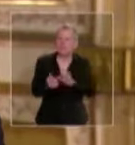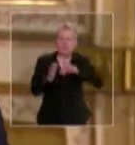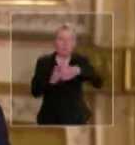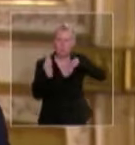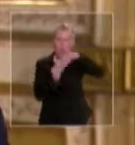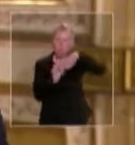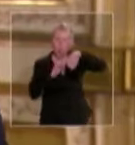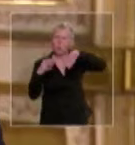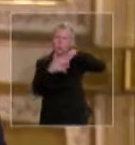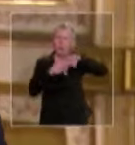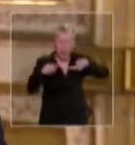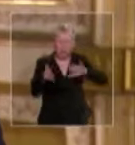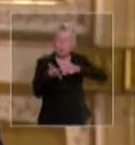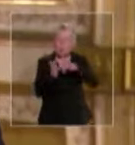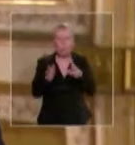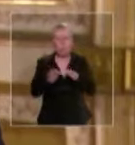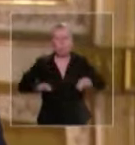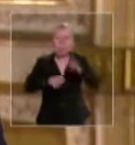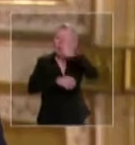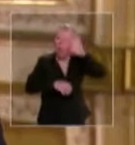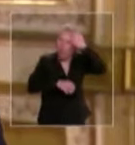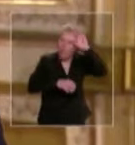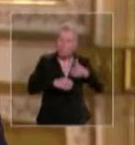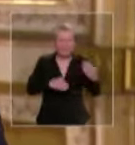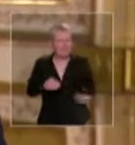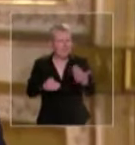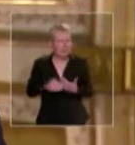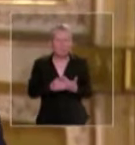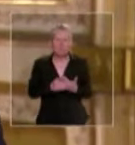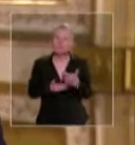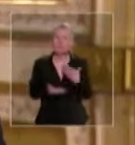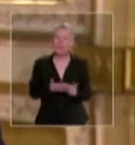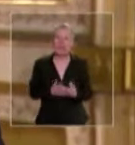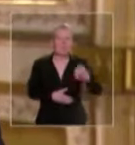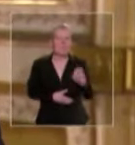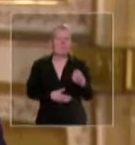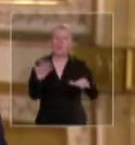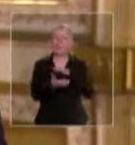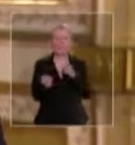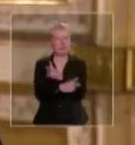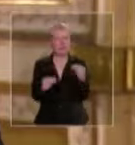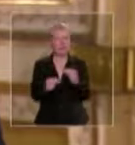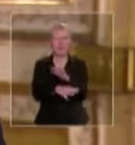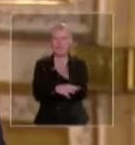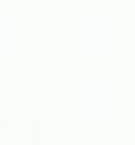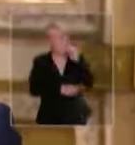parece que una metáfora de esto que está pasando, la mayor empresa de productora de bienes de lujo, Louis